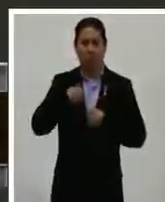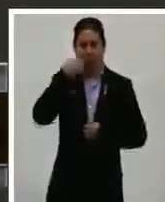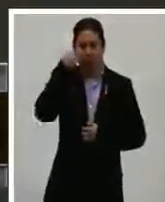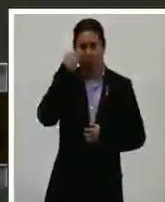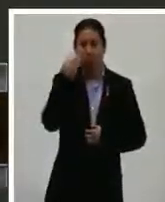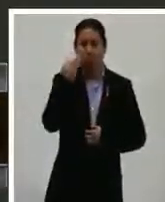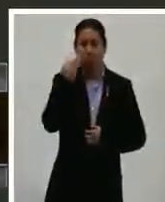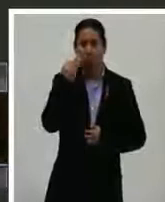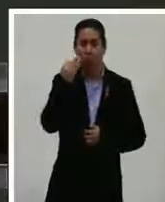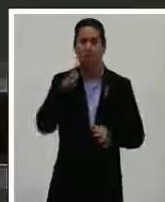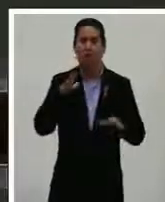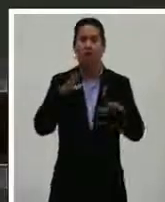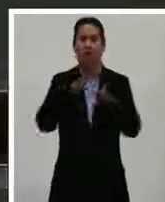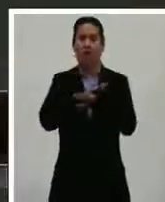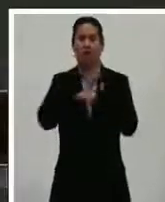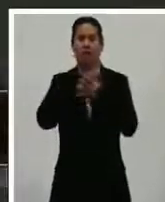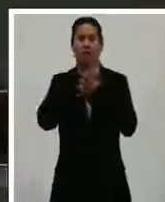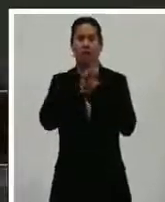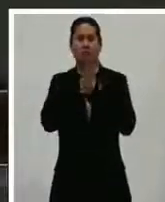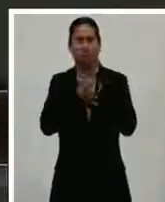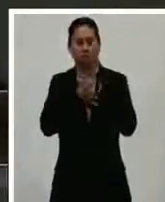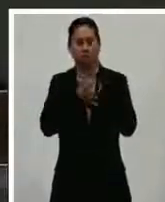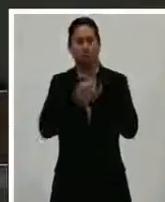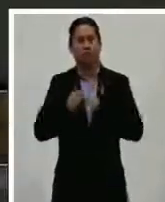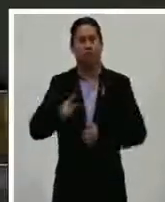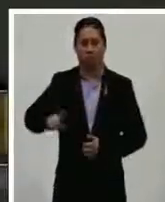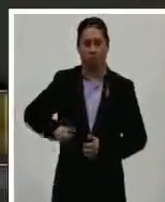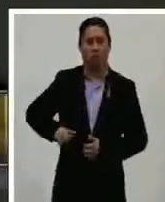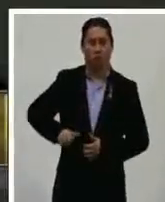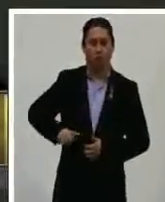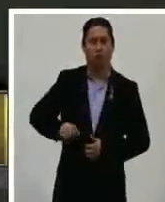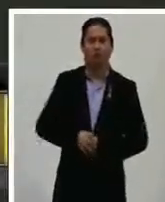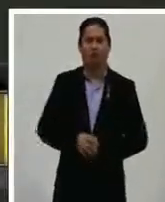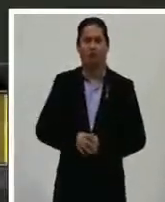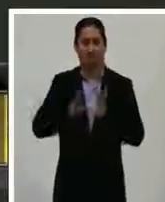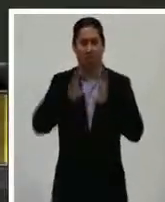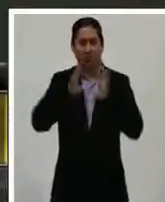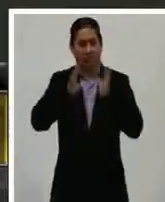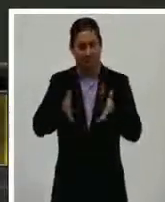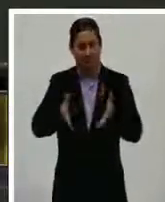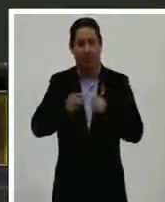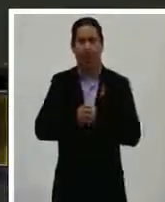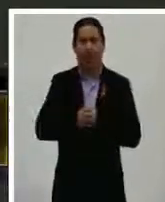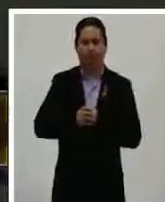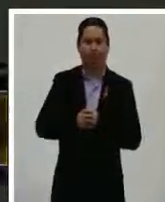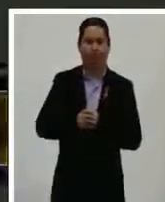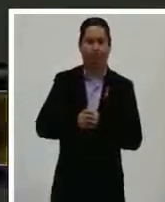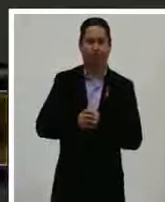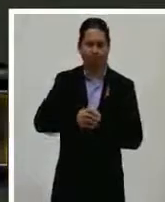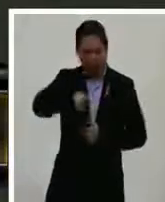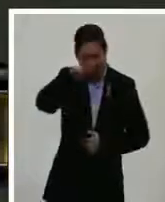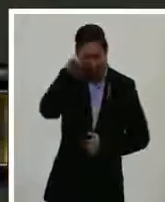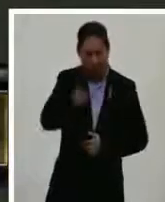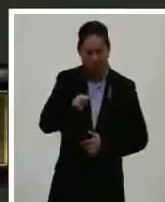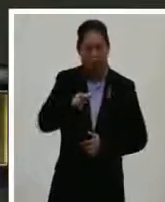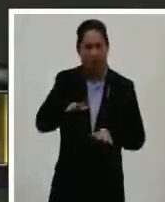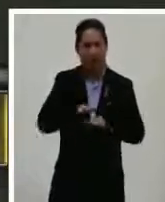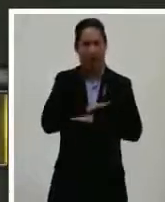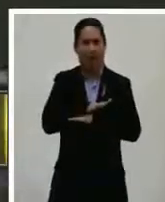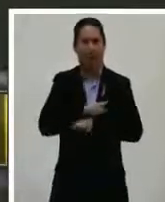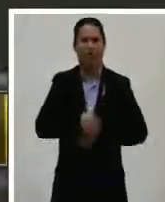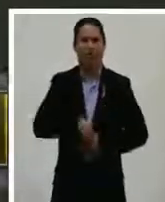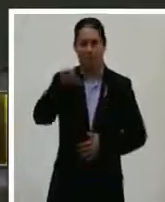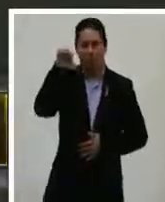forma de concebir la política desde el poder estamos en la antesala de la democracia genuina la cual